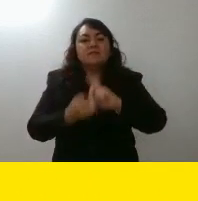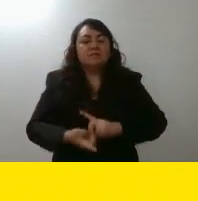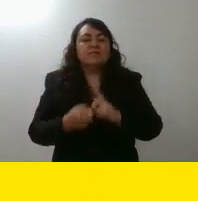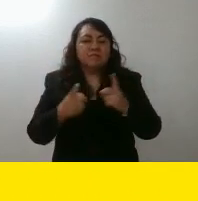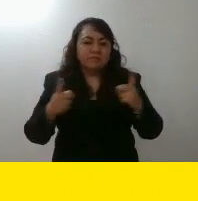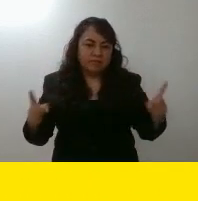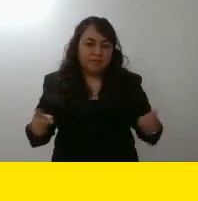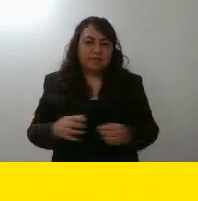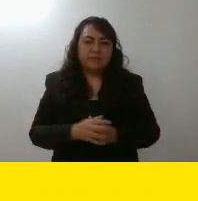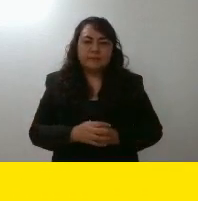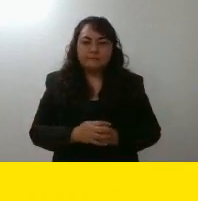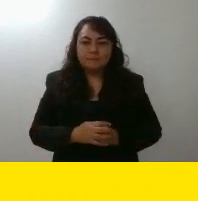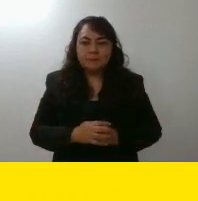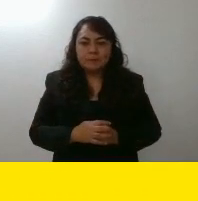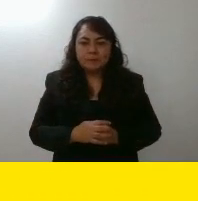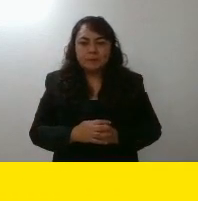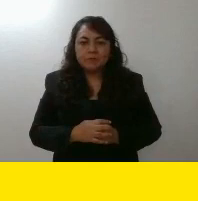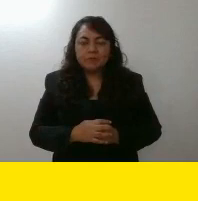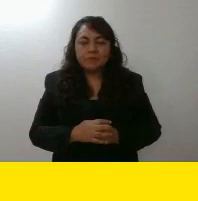Bueno,